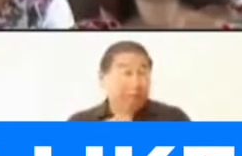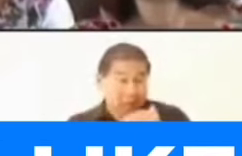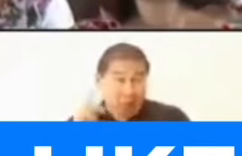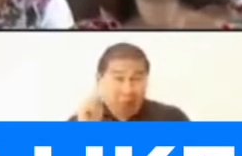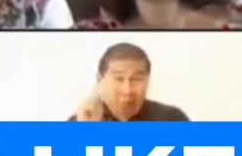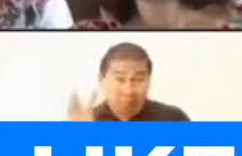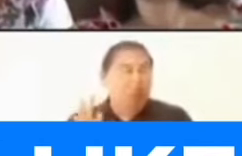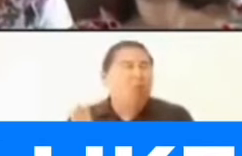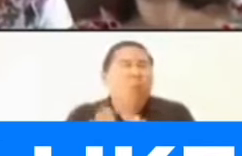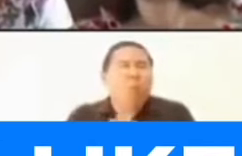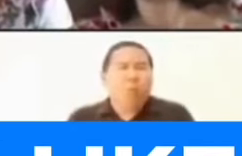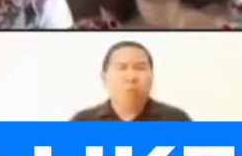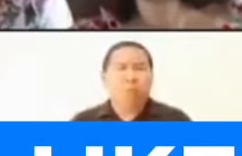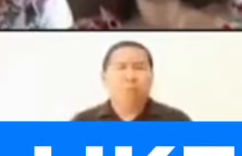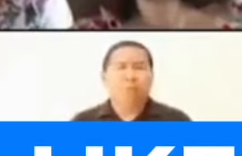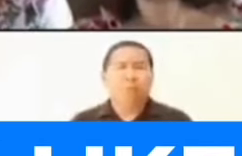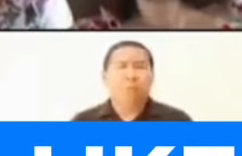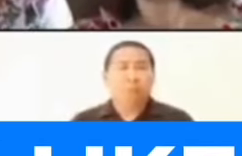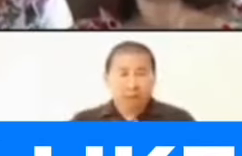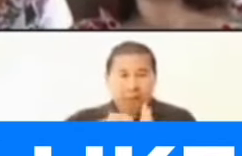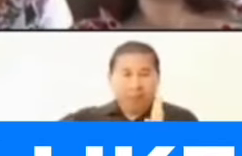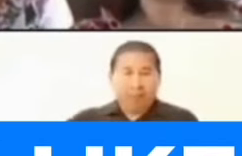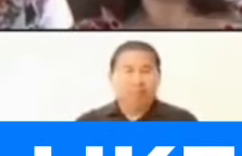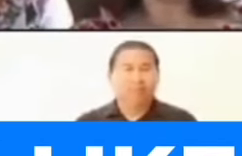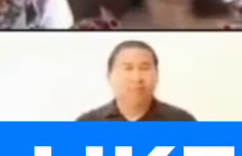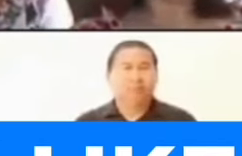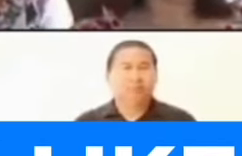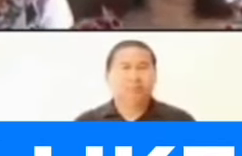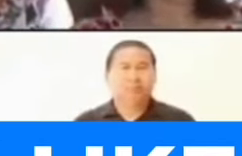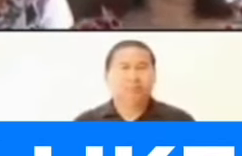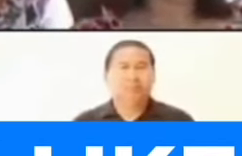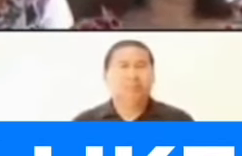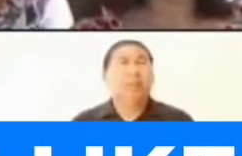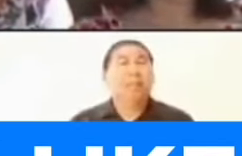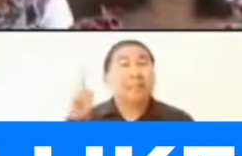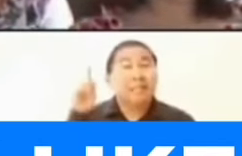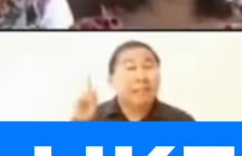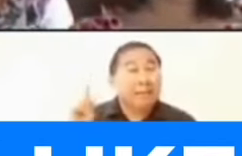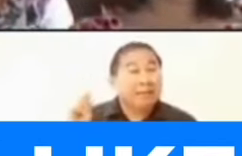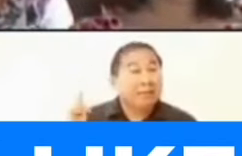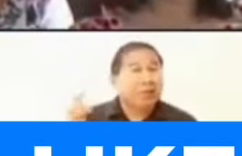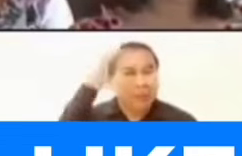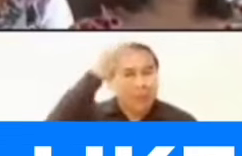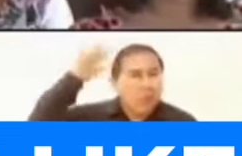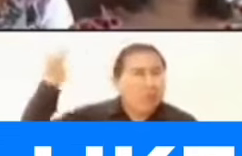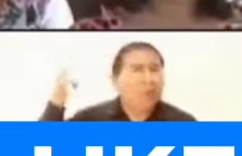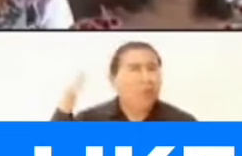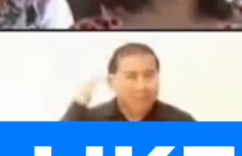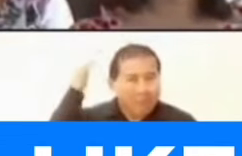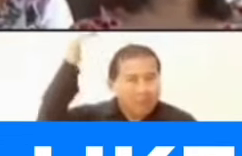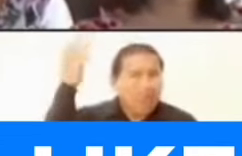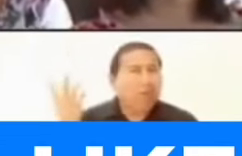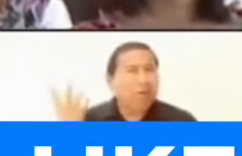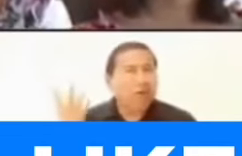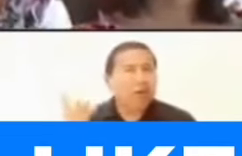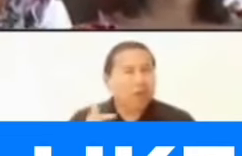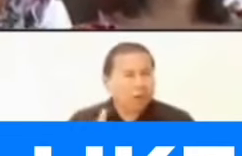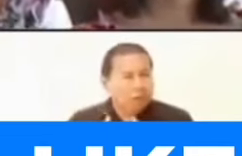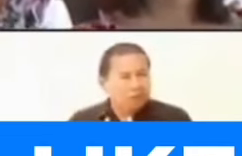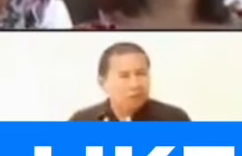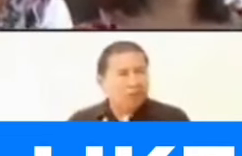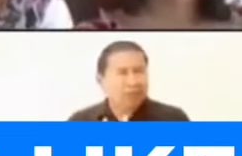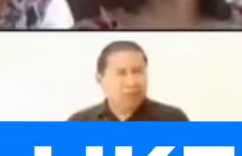nos referimos por ejemplo la pensión adulto mayor pues vamos a mantener